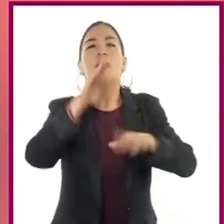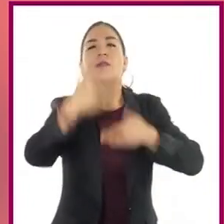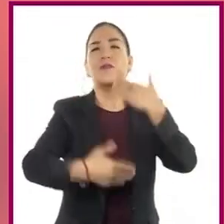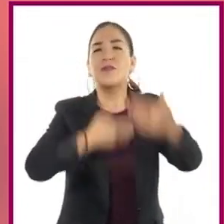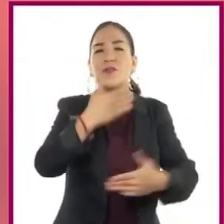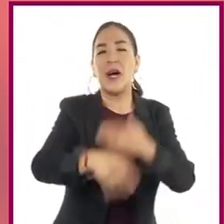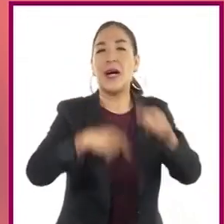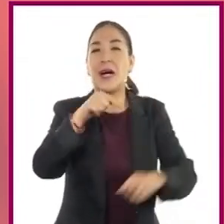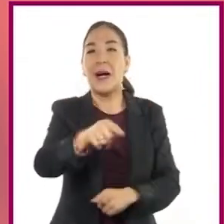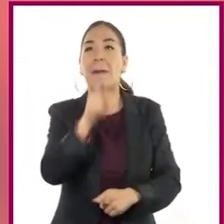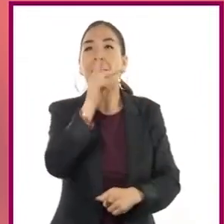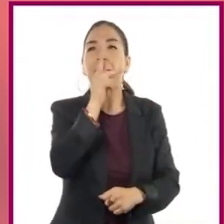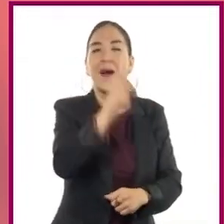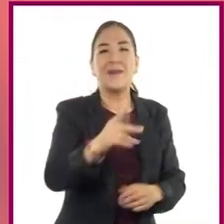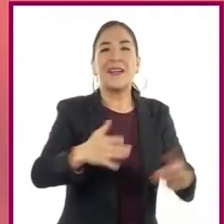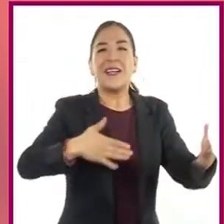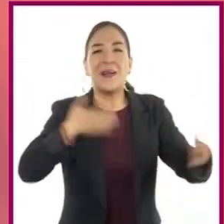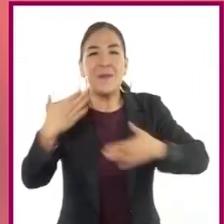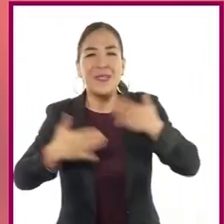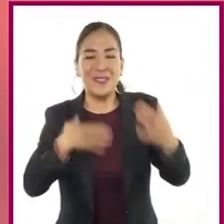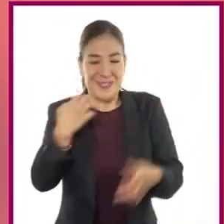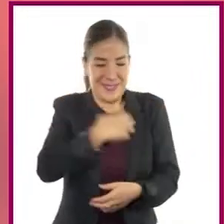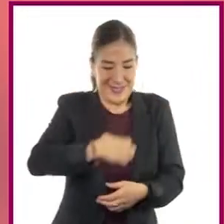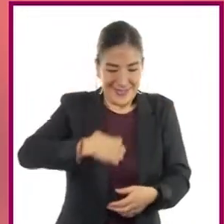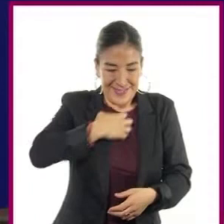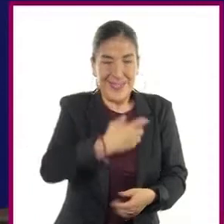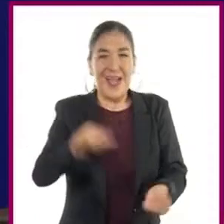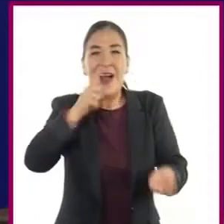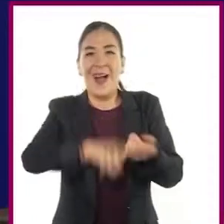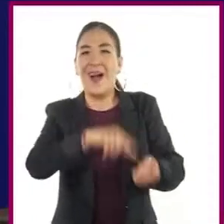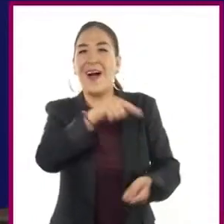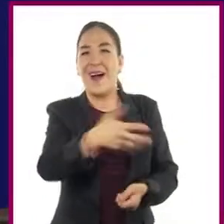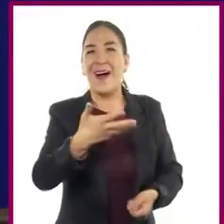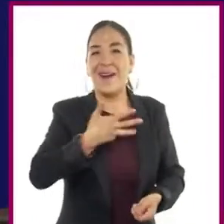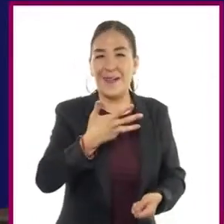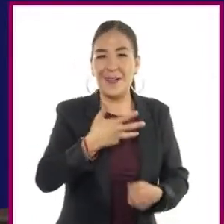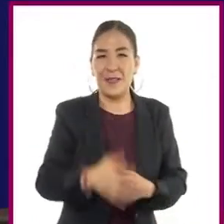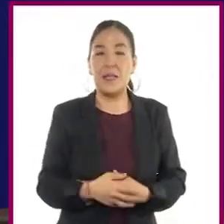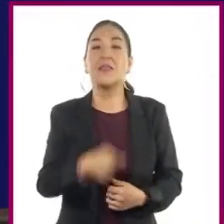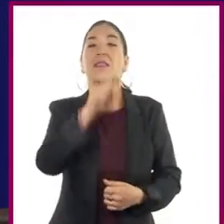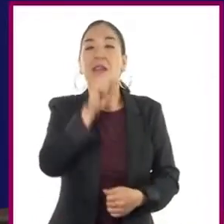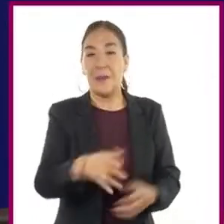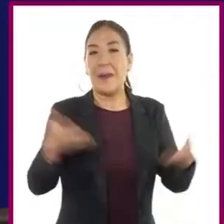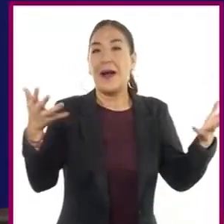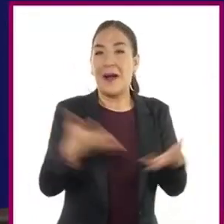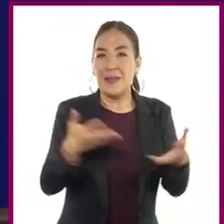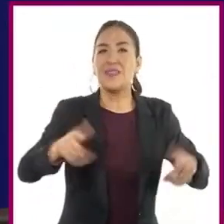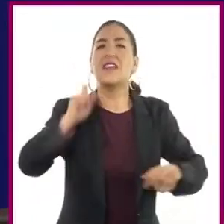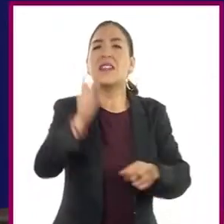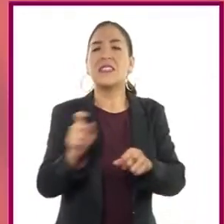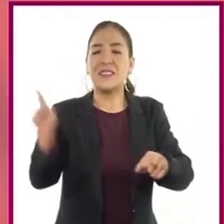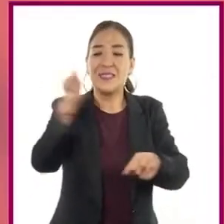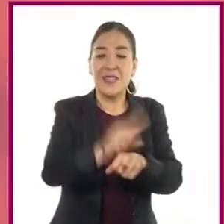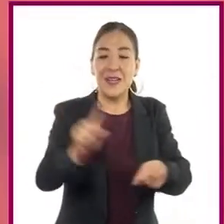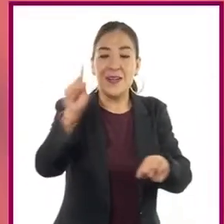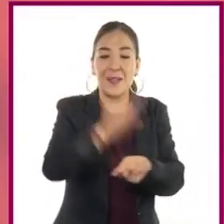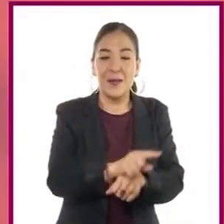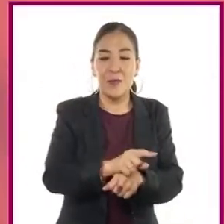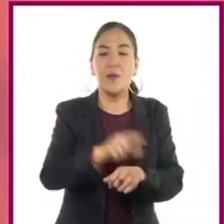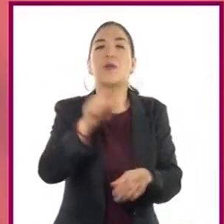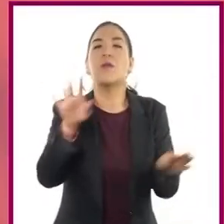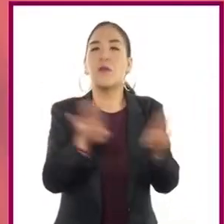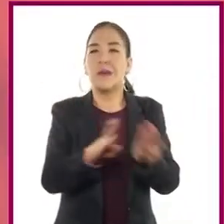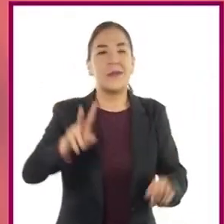las palabras todas las emociones existentes en nosotros y han hecho de lo cotidiano algo